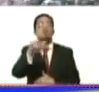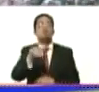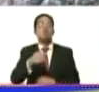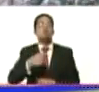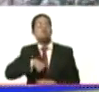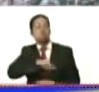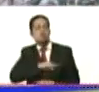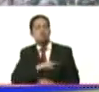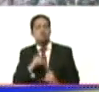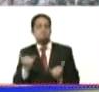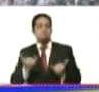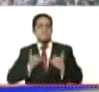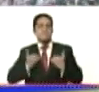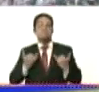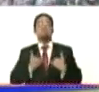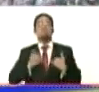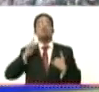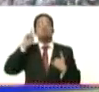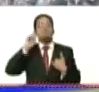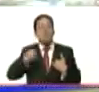gobierno.